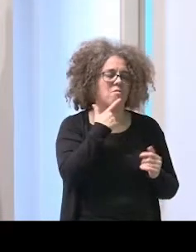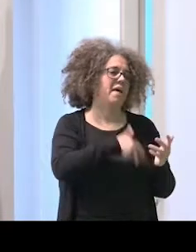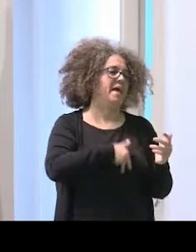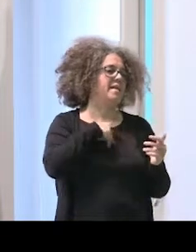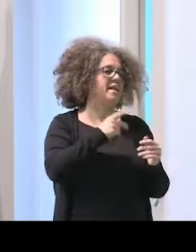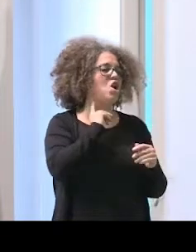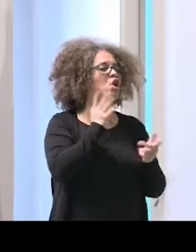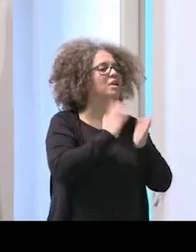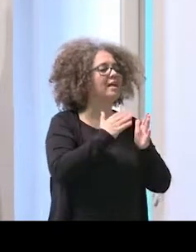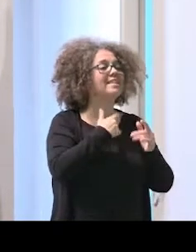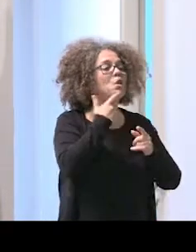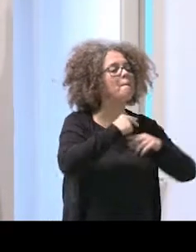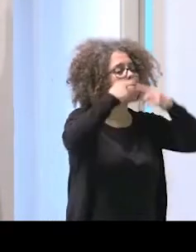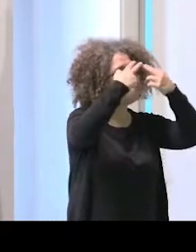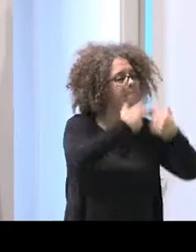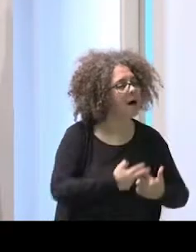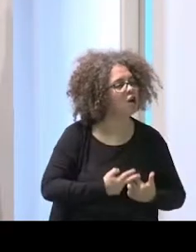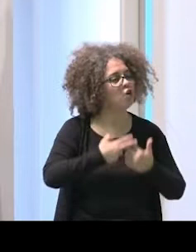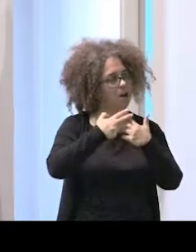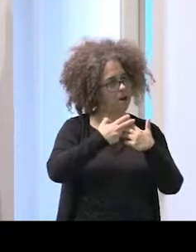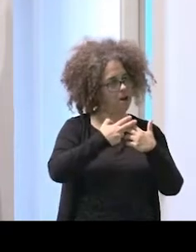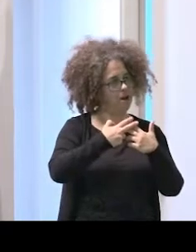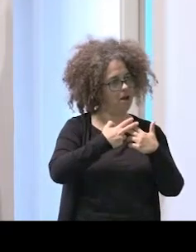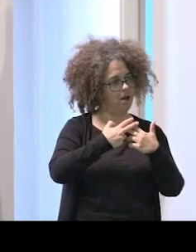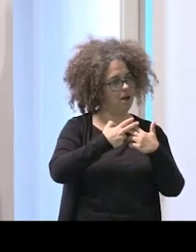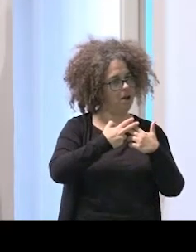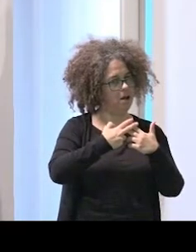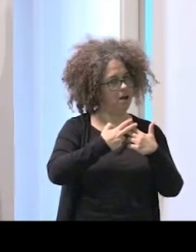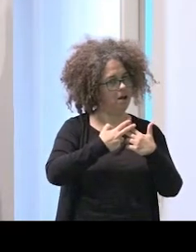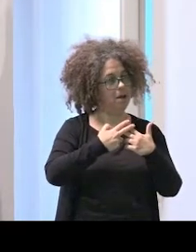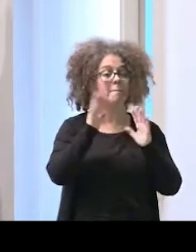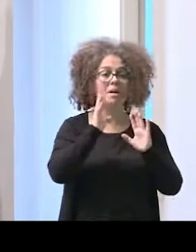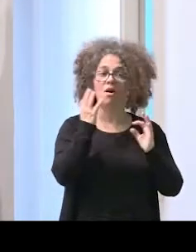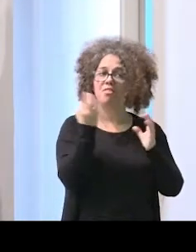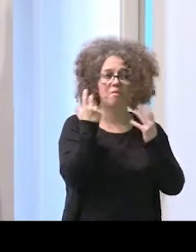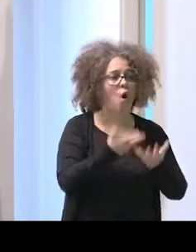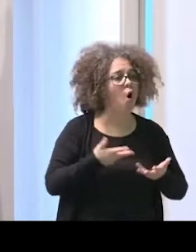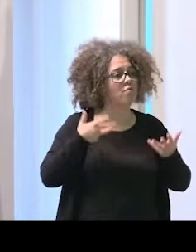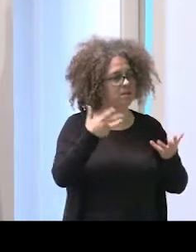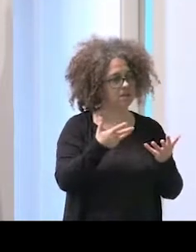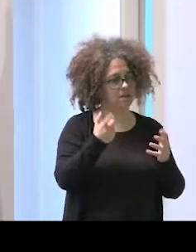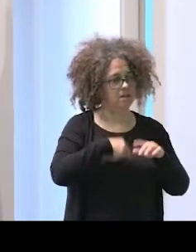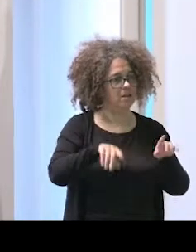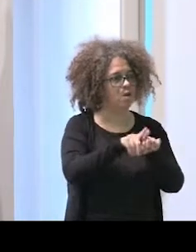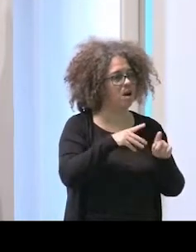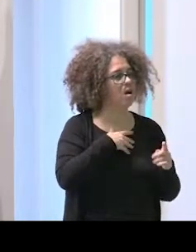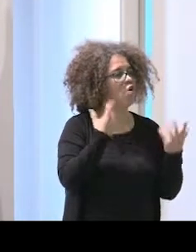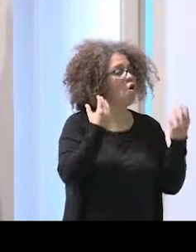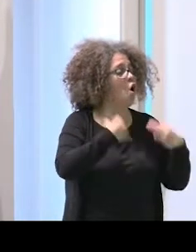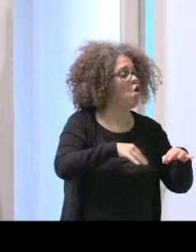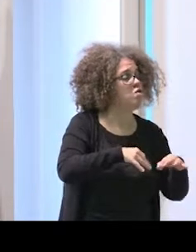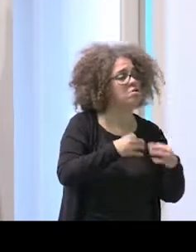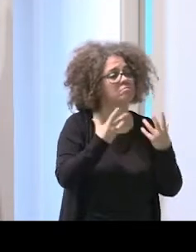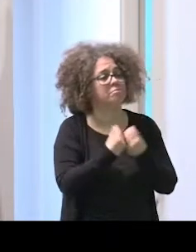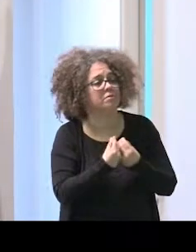se tiene que valorar caso por caso, pero se les tiene que ofrecer el tratamiento igual que a los sintomáticos, sobre todo si ves un niño que